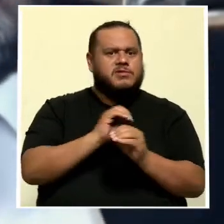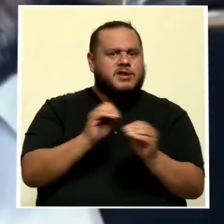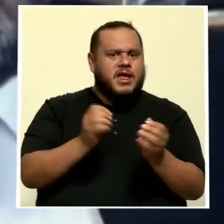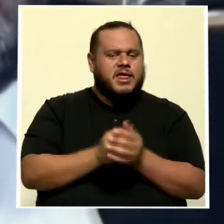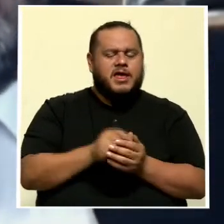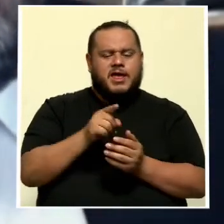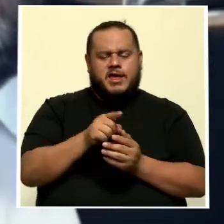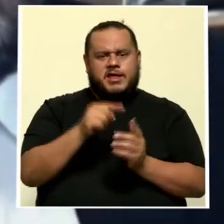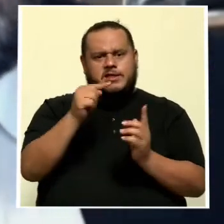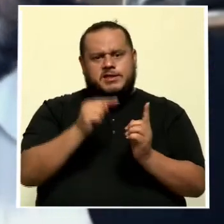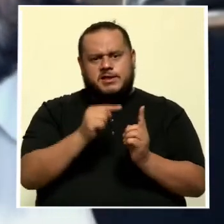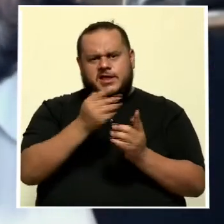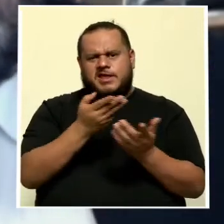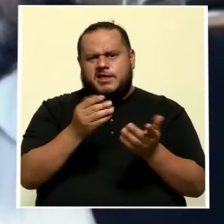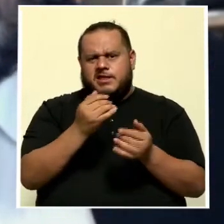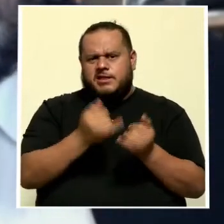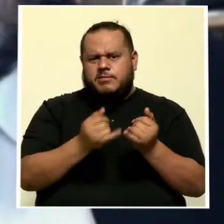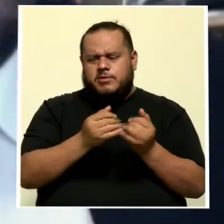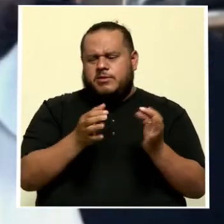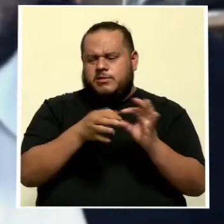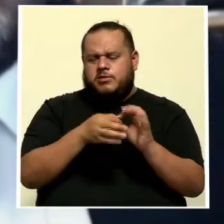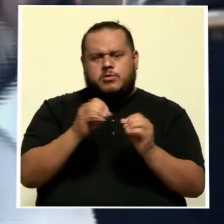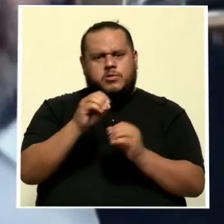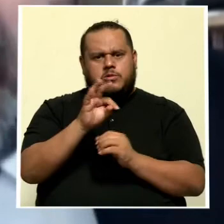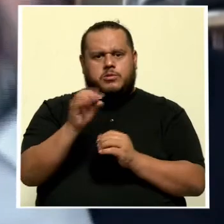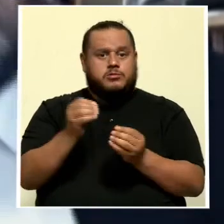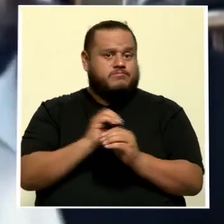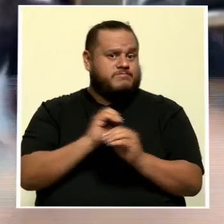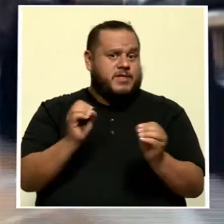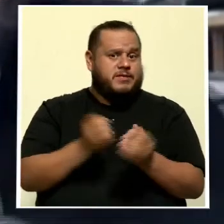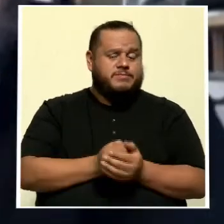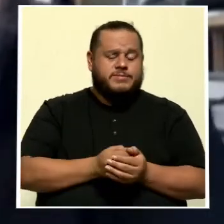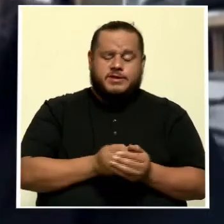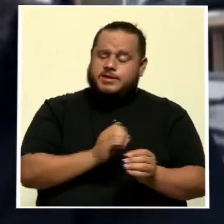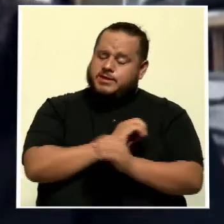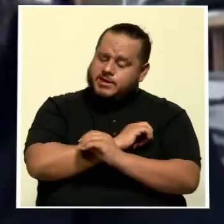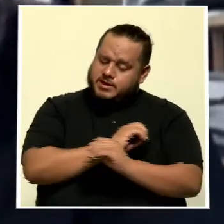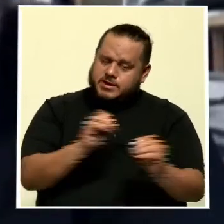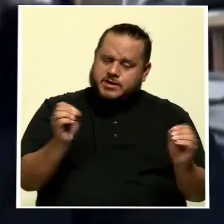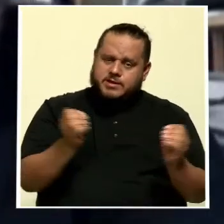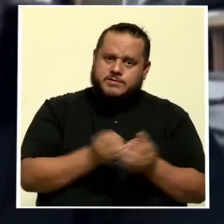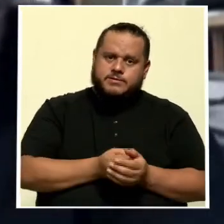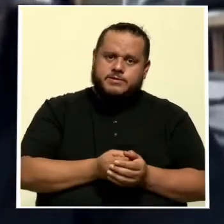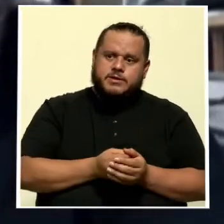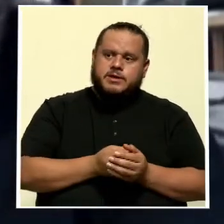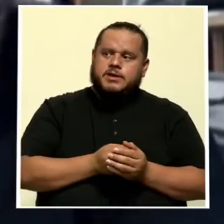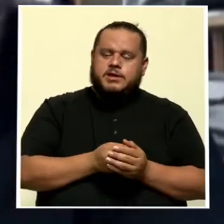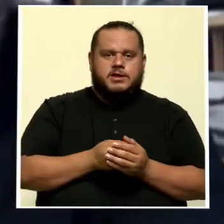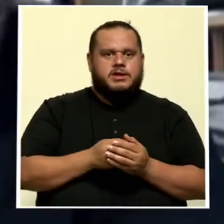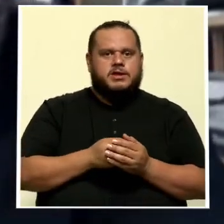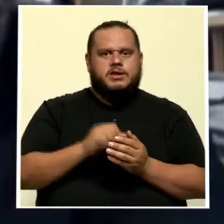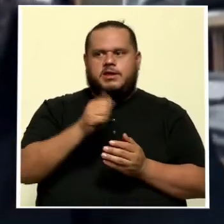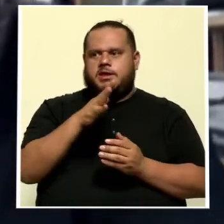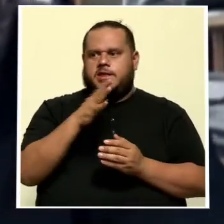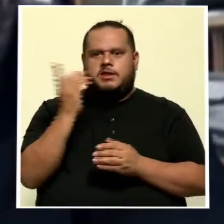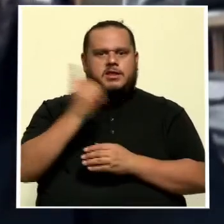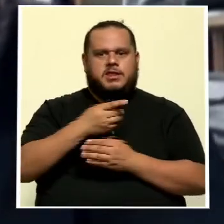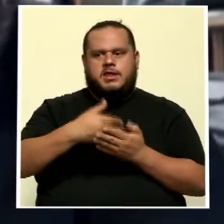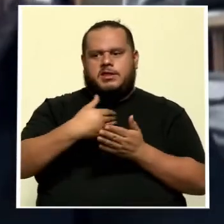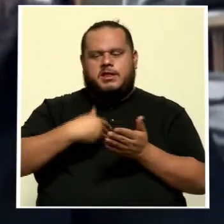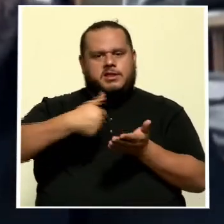allanamiento, ¿en qué terminó en relación con don Otto? En nada, en absolutamente nada. y se lo hicieron 15 días antes de las